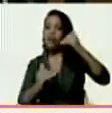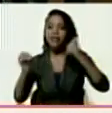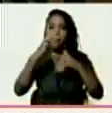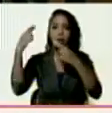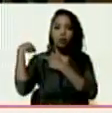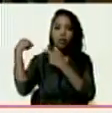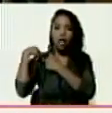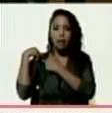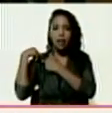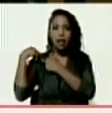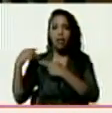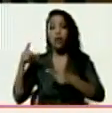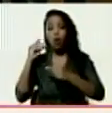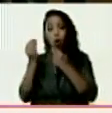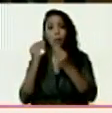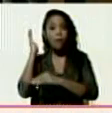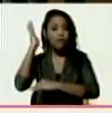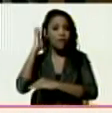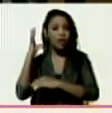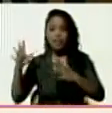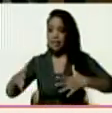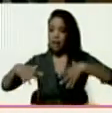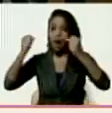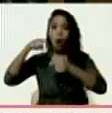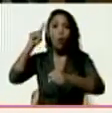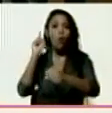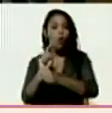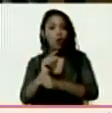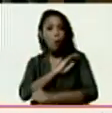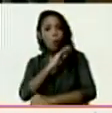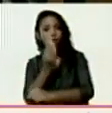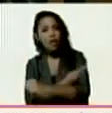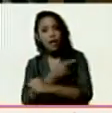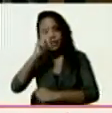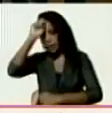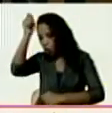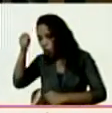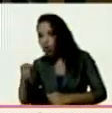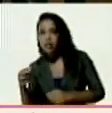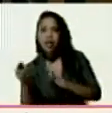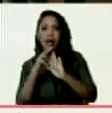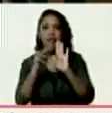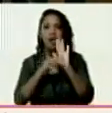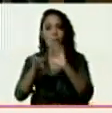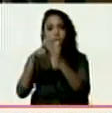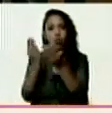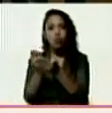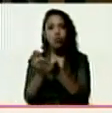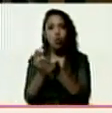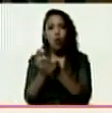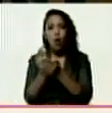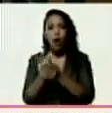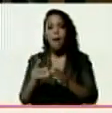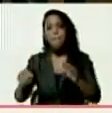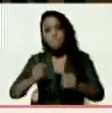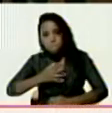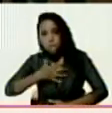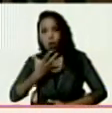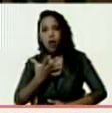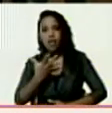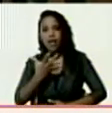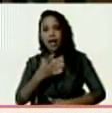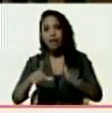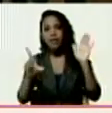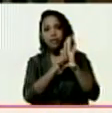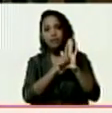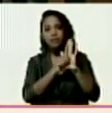como parlamentarios de salvar el único poder que se reconoce a nivel del mundo, el poder legislativo. De tal